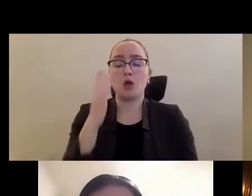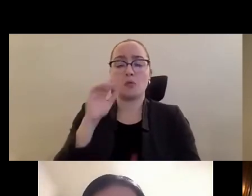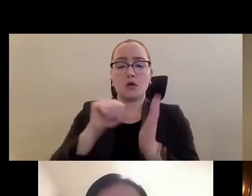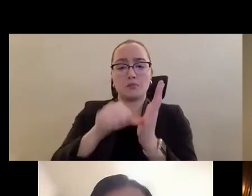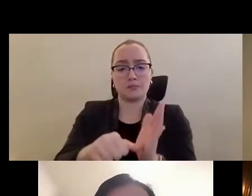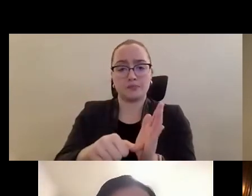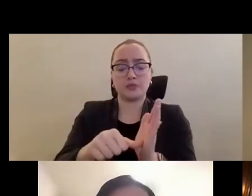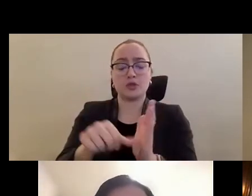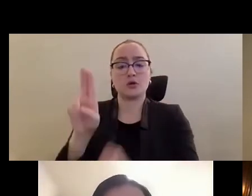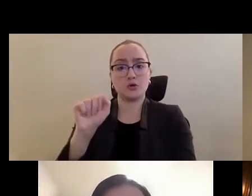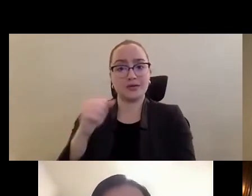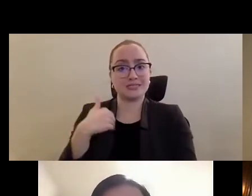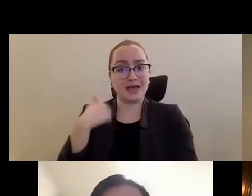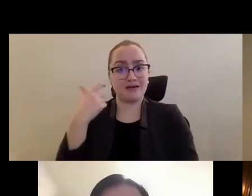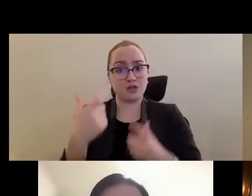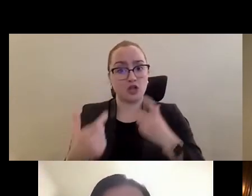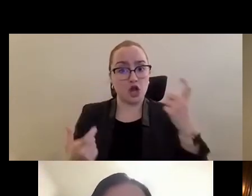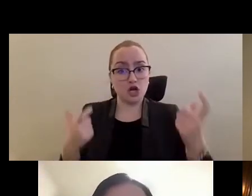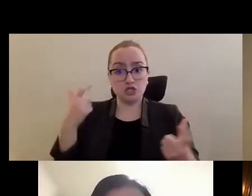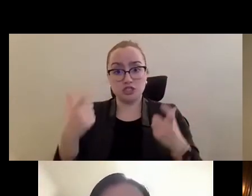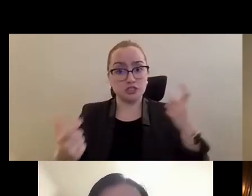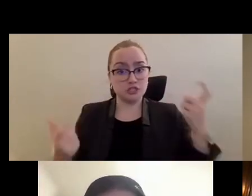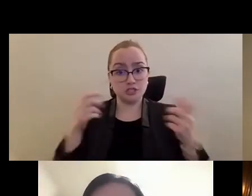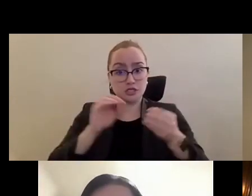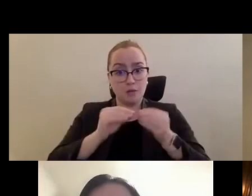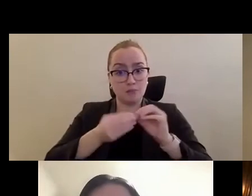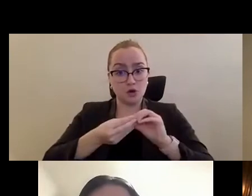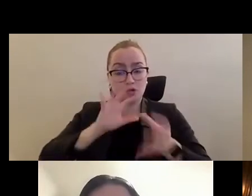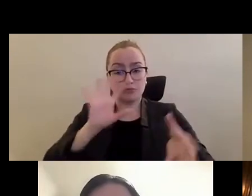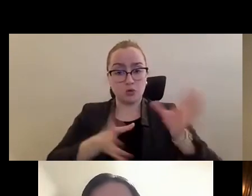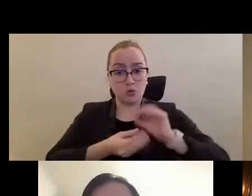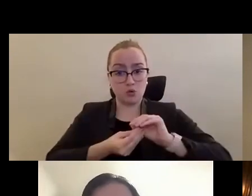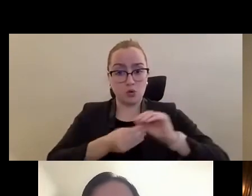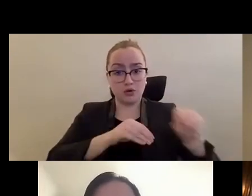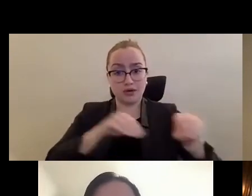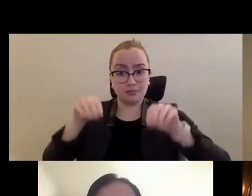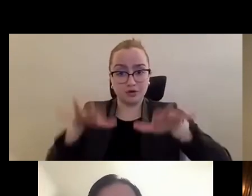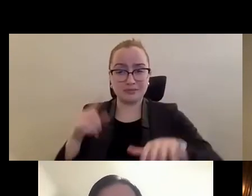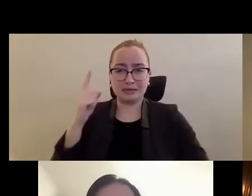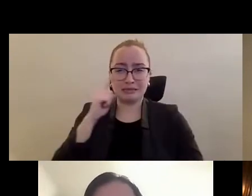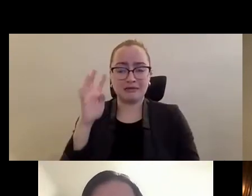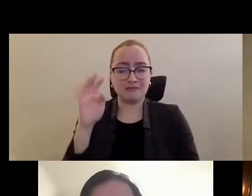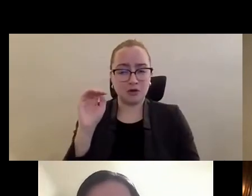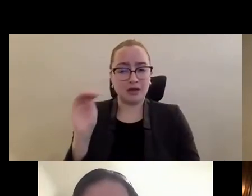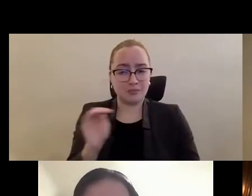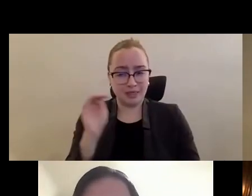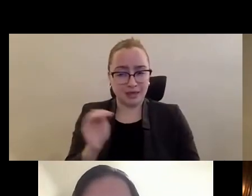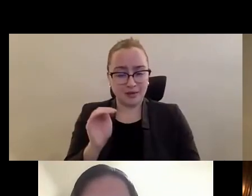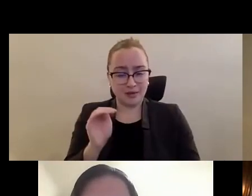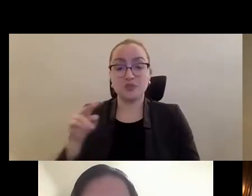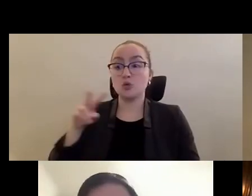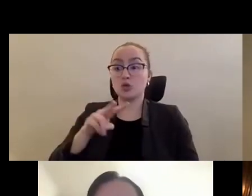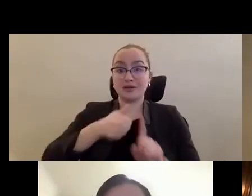las fronteras. Y una cosa que tenemos que identificar es que aunque Estados Unidos tiene el número más alto de inmigrantes totales